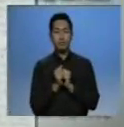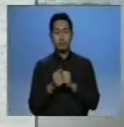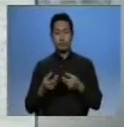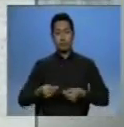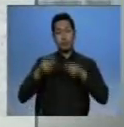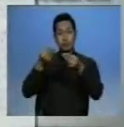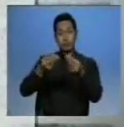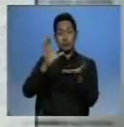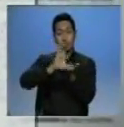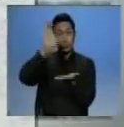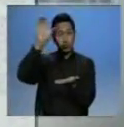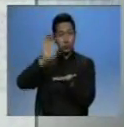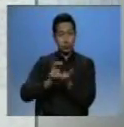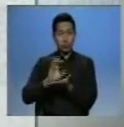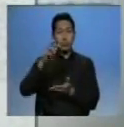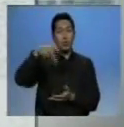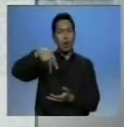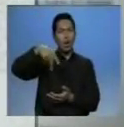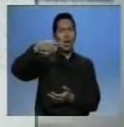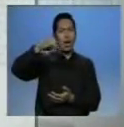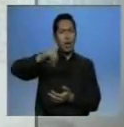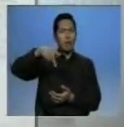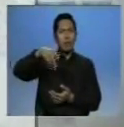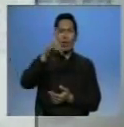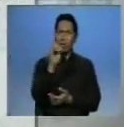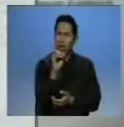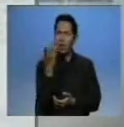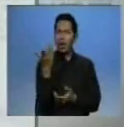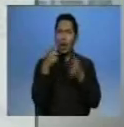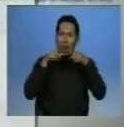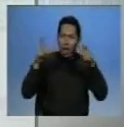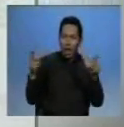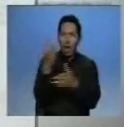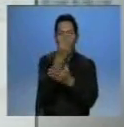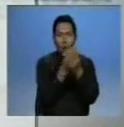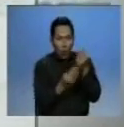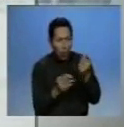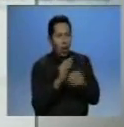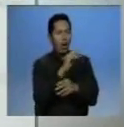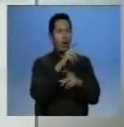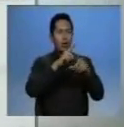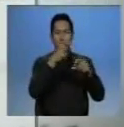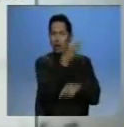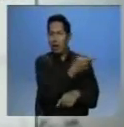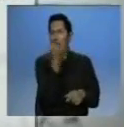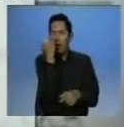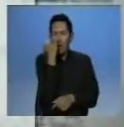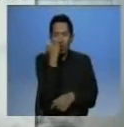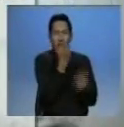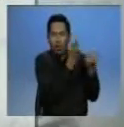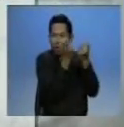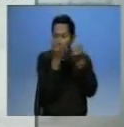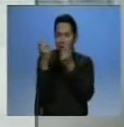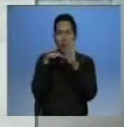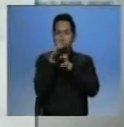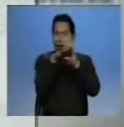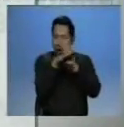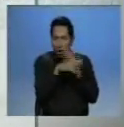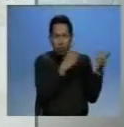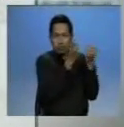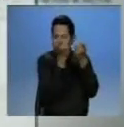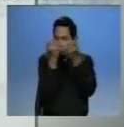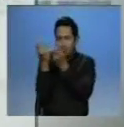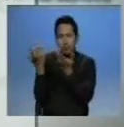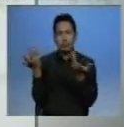nuestros colegios al MPD, de la educación bilingüe a Pachacútic y CONAIE, Banco Central y Superintendencia a ciertos grandes